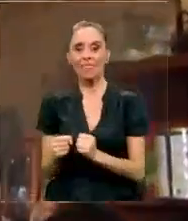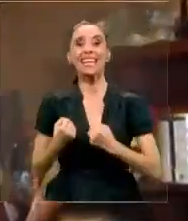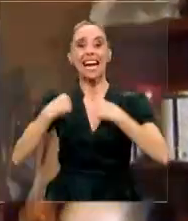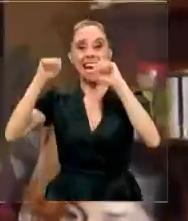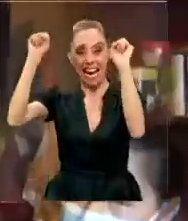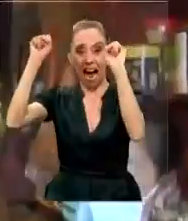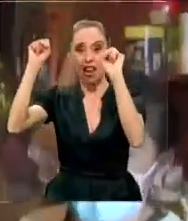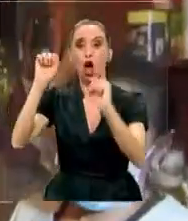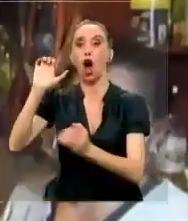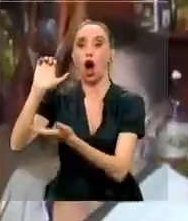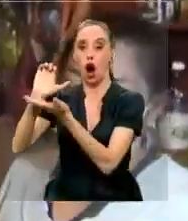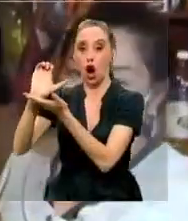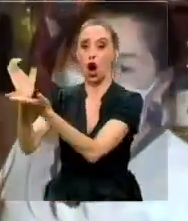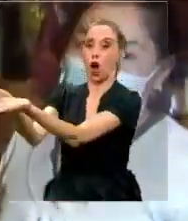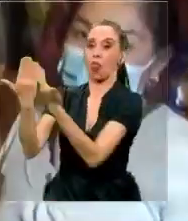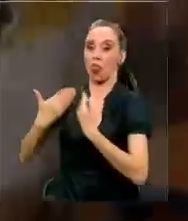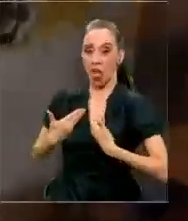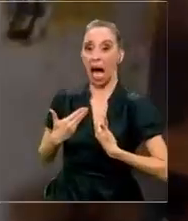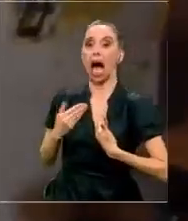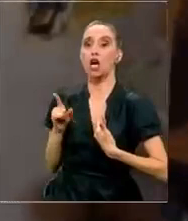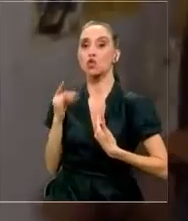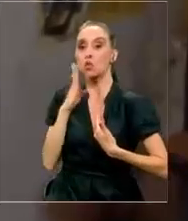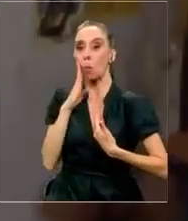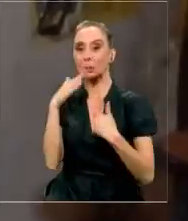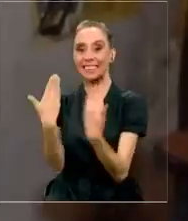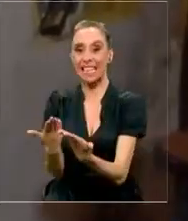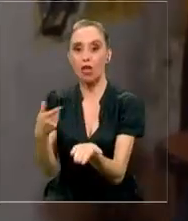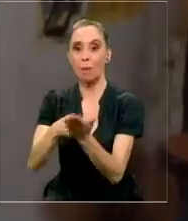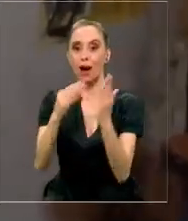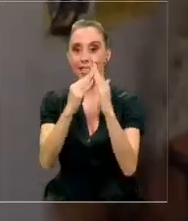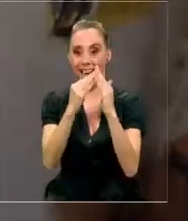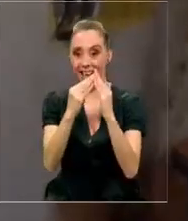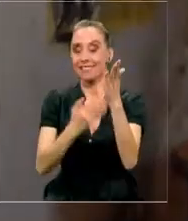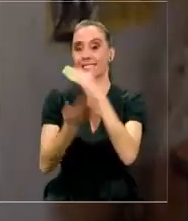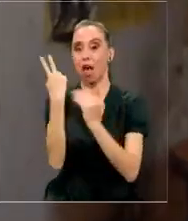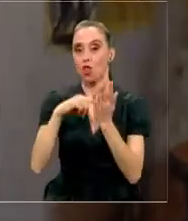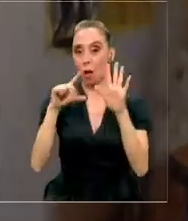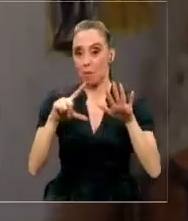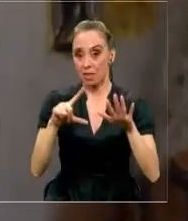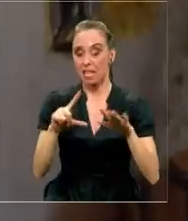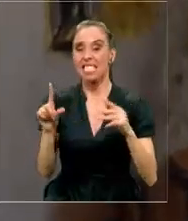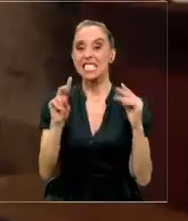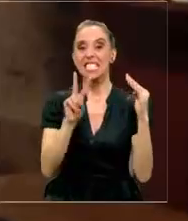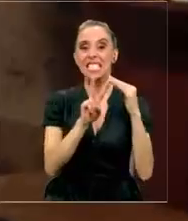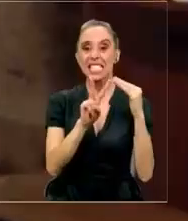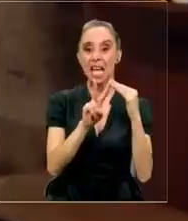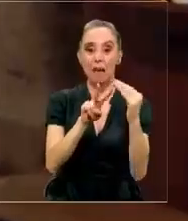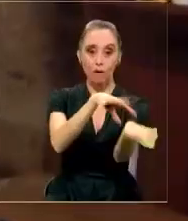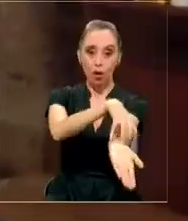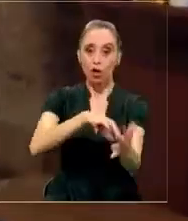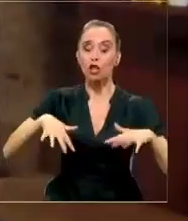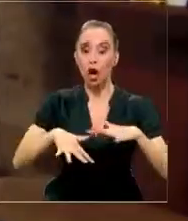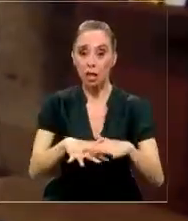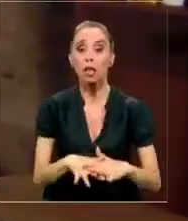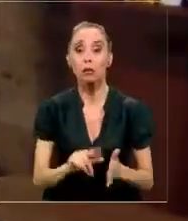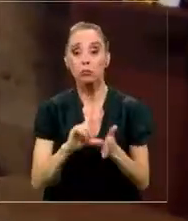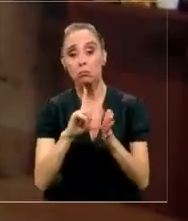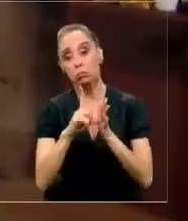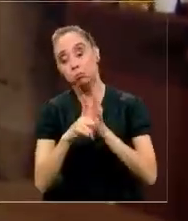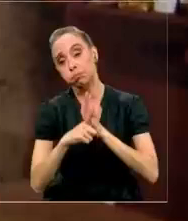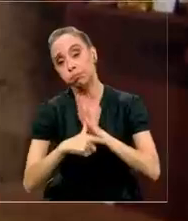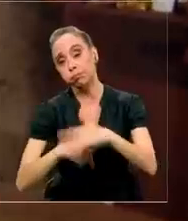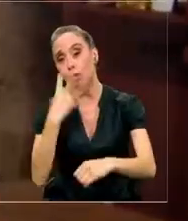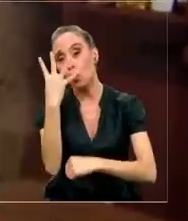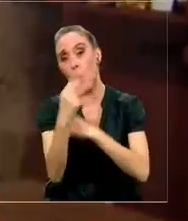ganó el subsidio habitacional en 2017. Sin embargo, la aprobación por parte del Servio en la región de Los Ríos ha demorado más